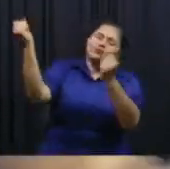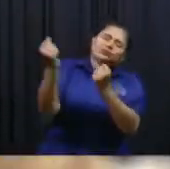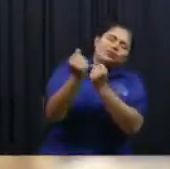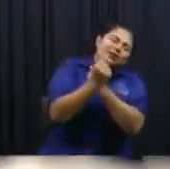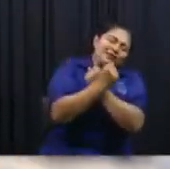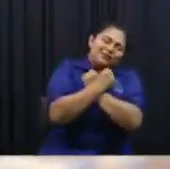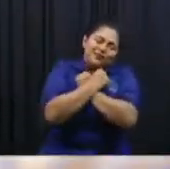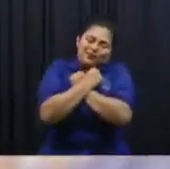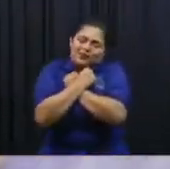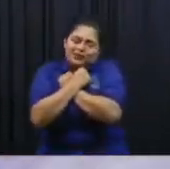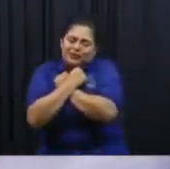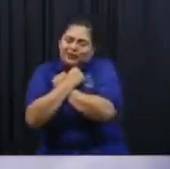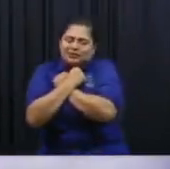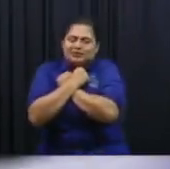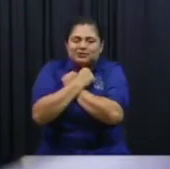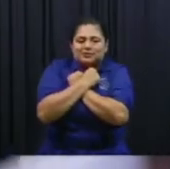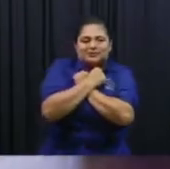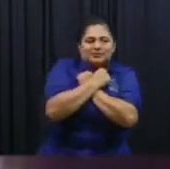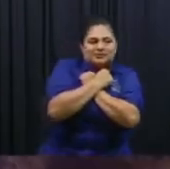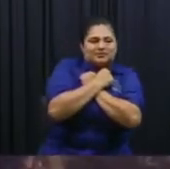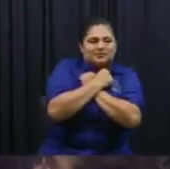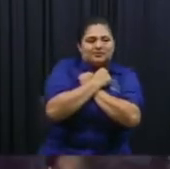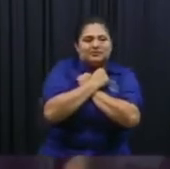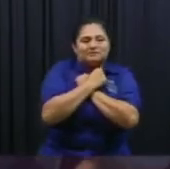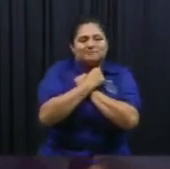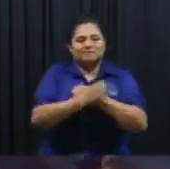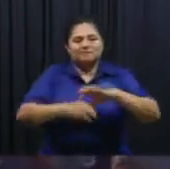con tu amor